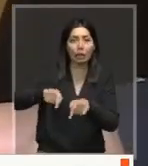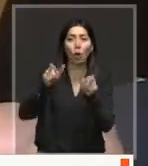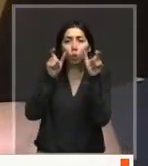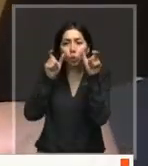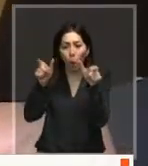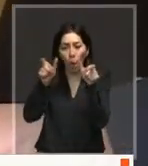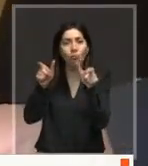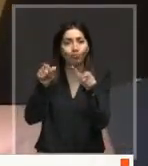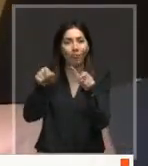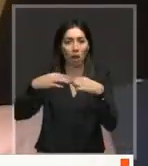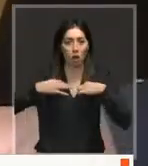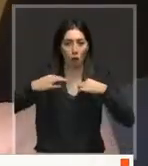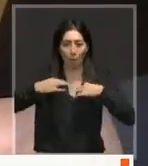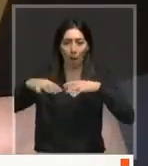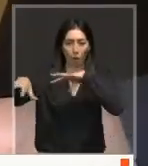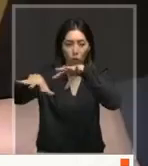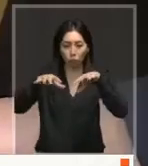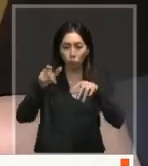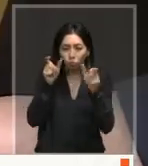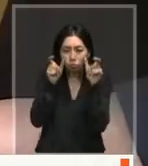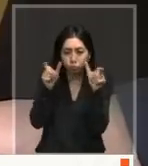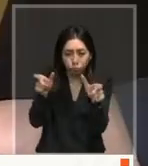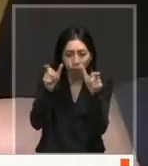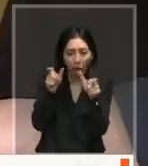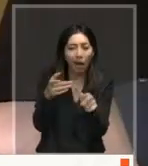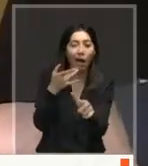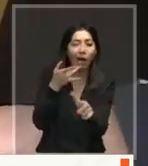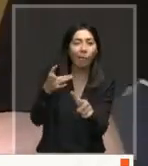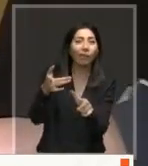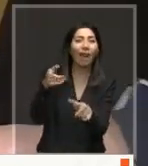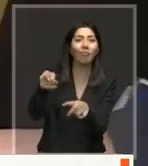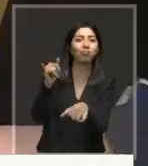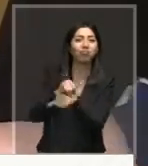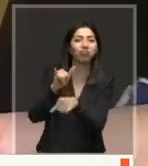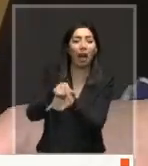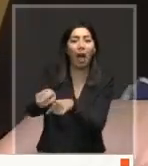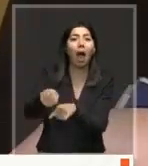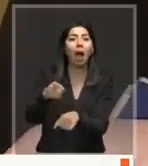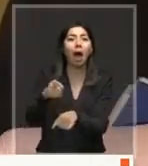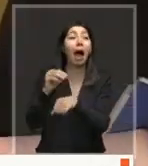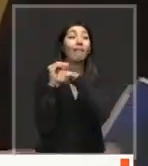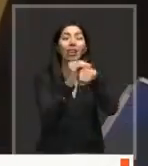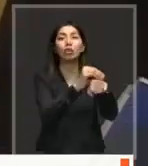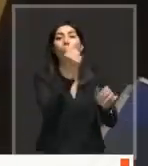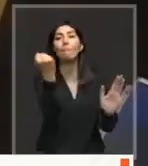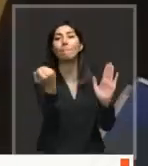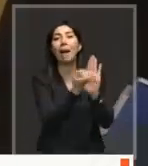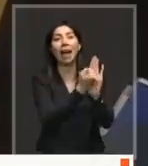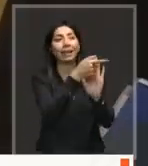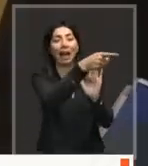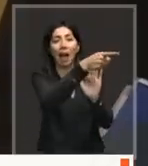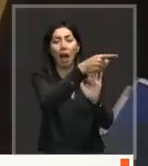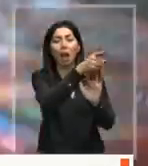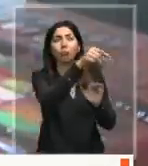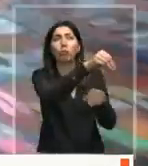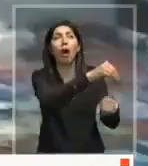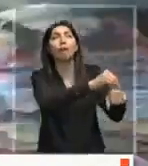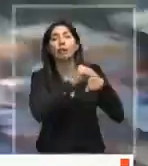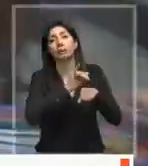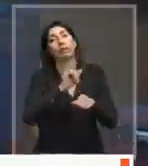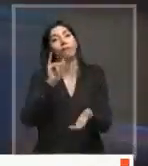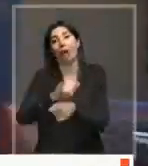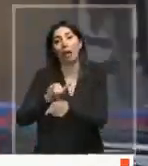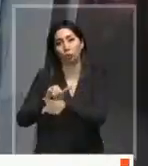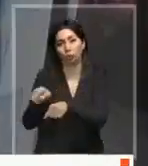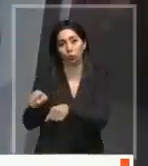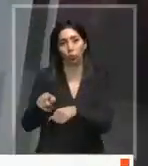y por una presunta propiedad intelectual se notificó a la marca, quien nos señaló que se trataba de mercancía falsificada.